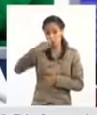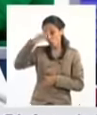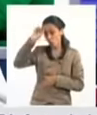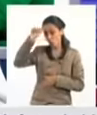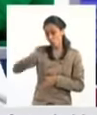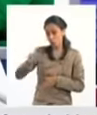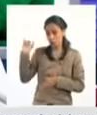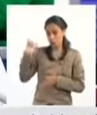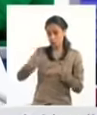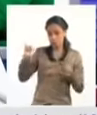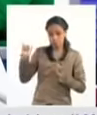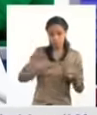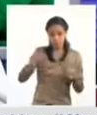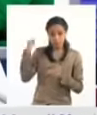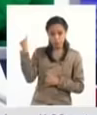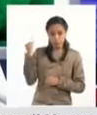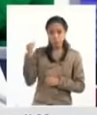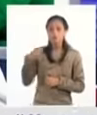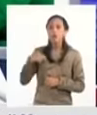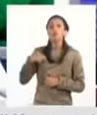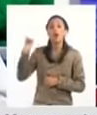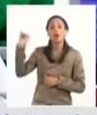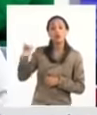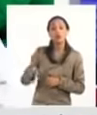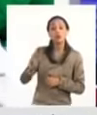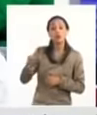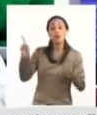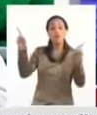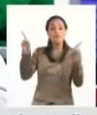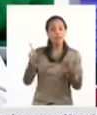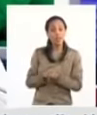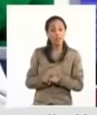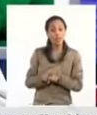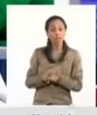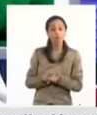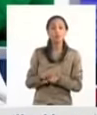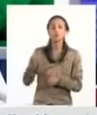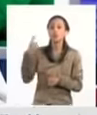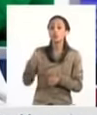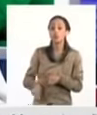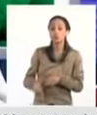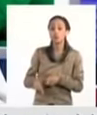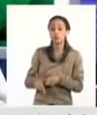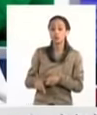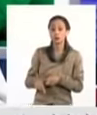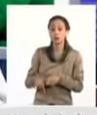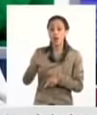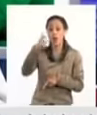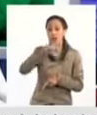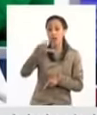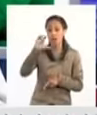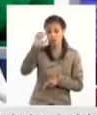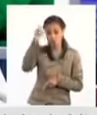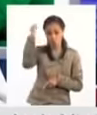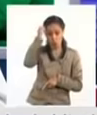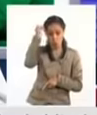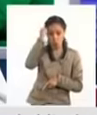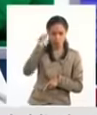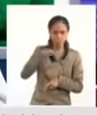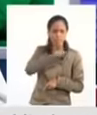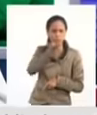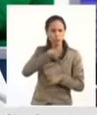por los aeropuertos de Varadero y Cayo Coco. Dirán, ¿y por qué 14 días? Bueno, porque el periodo de incubación